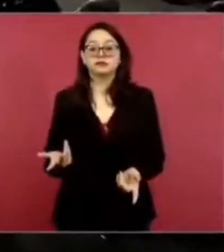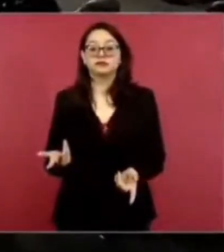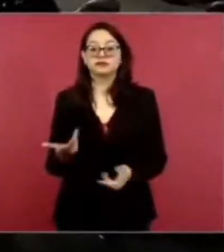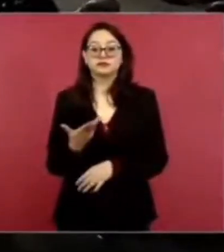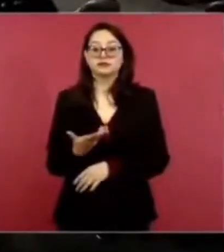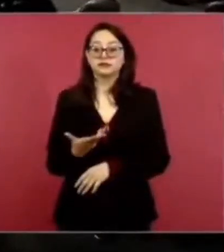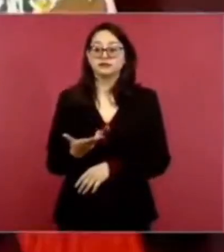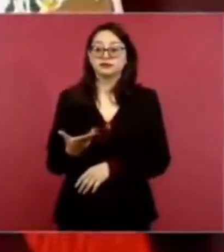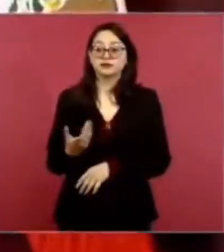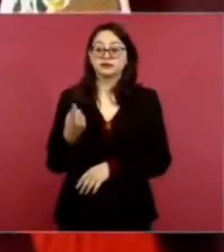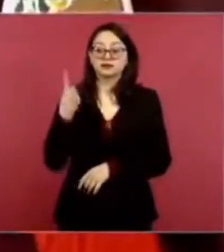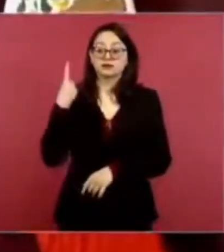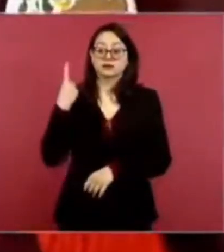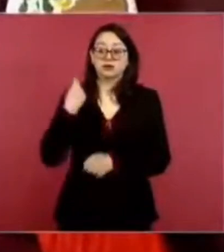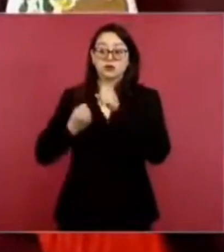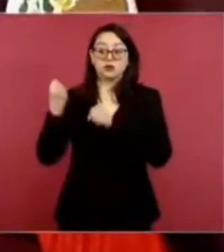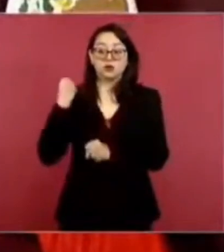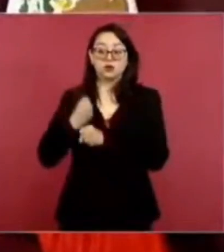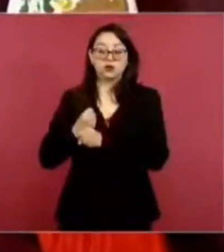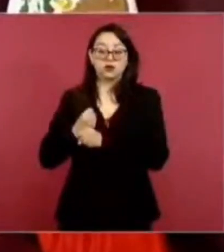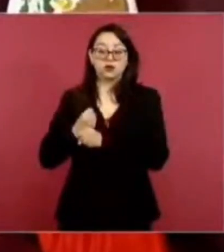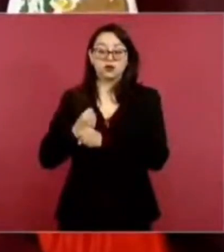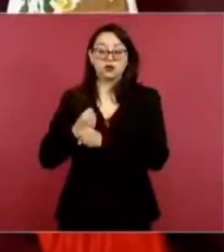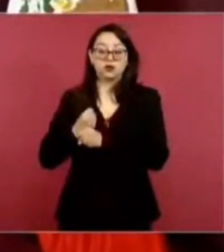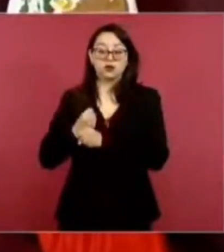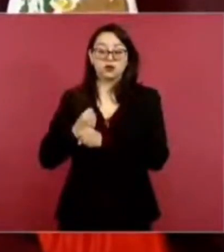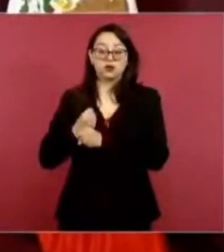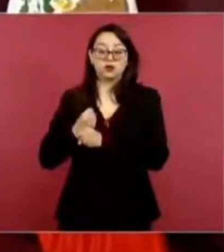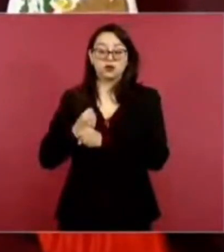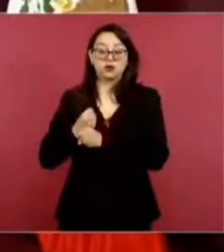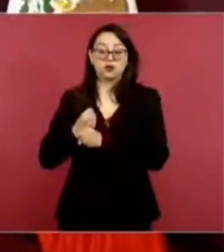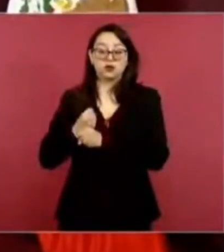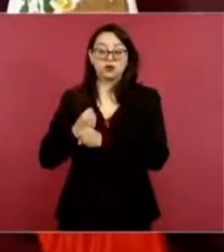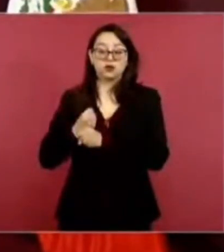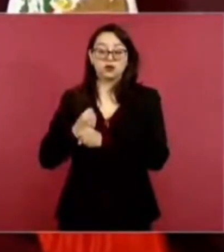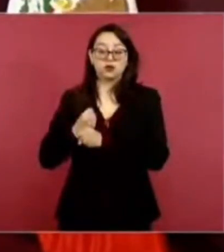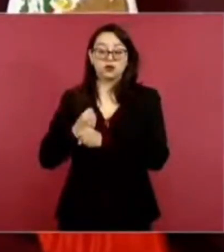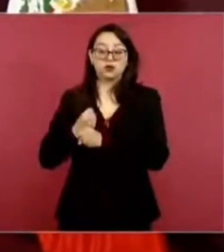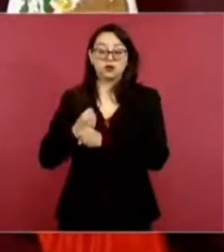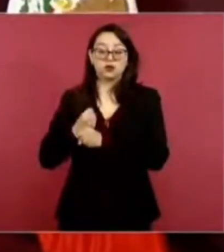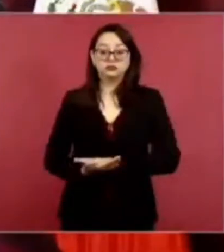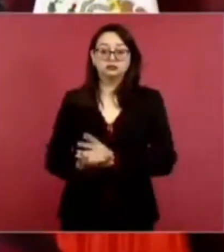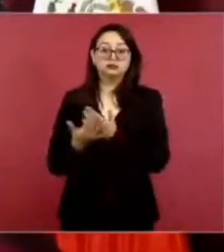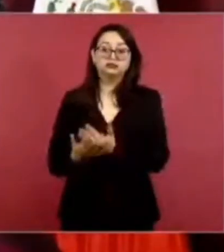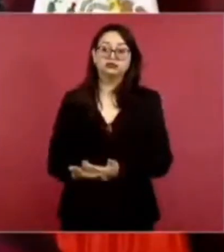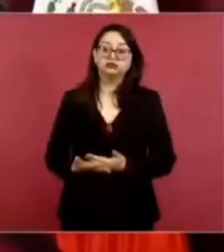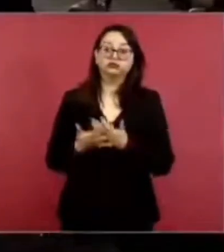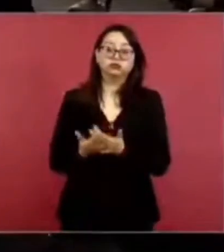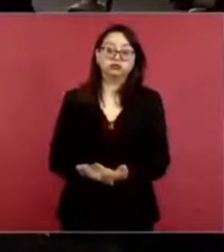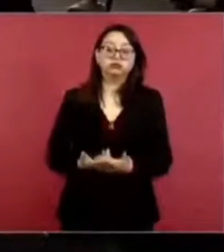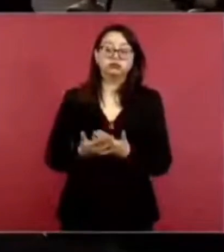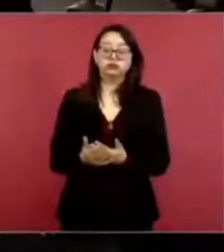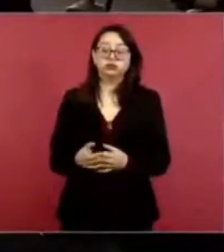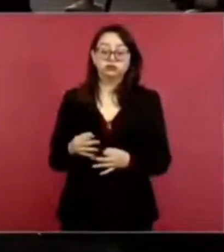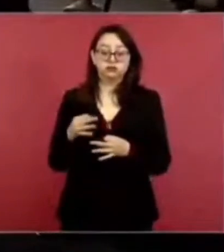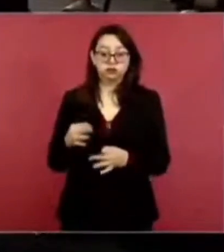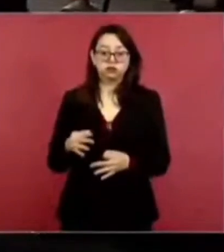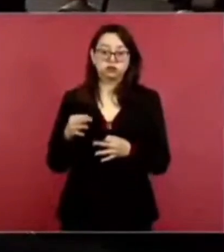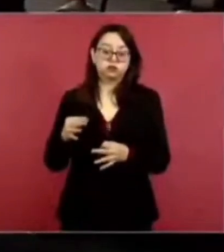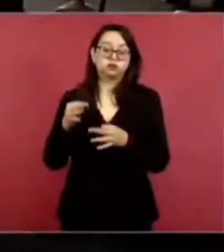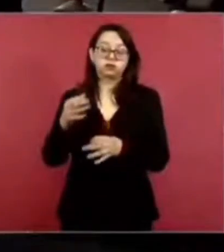¿Cómo no vamos a saber qué es justo y qué no es justo? ¿Qué es legal y qué no es legal?